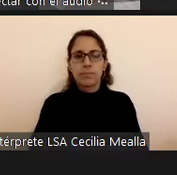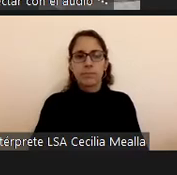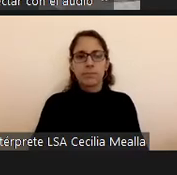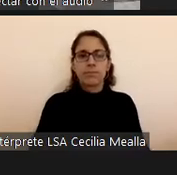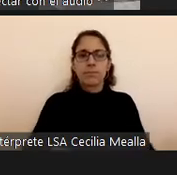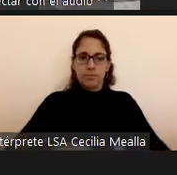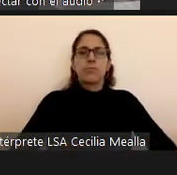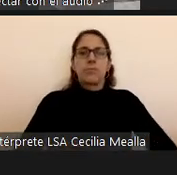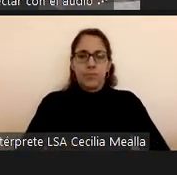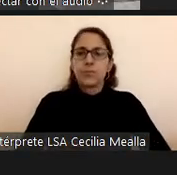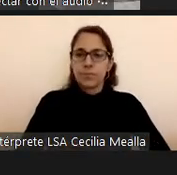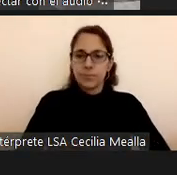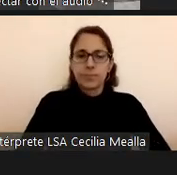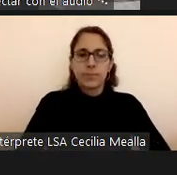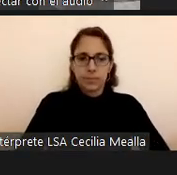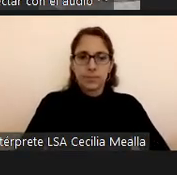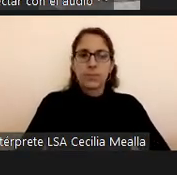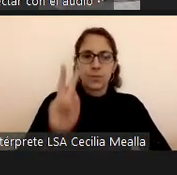¿Sí?